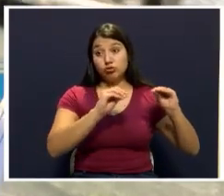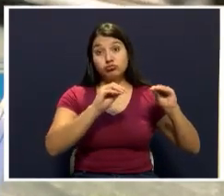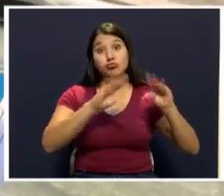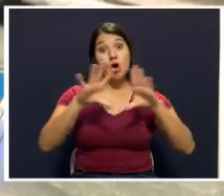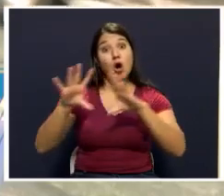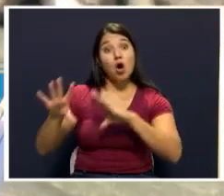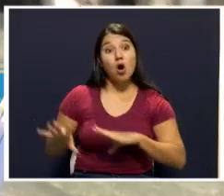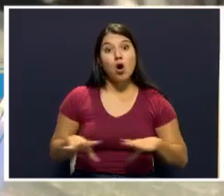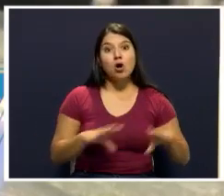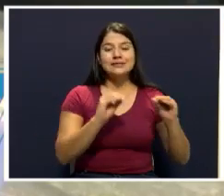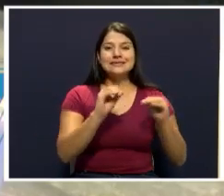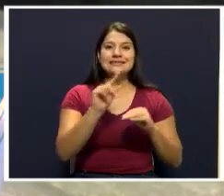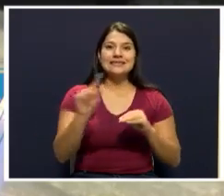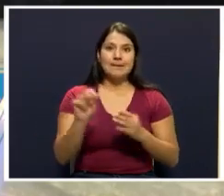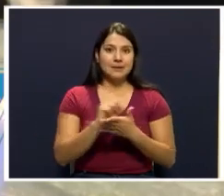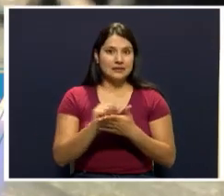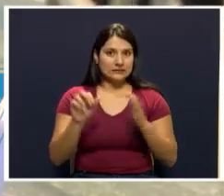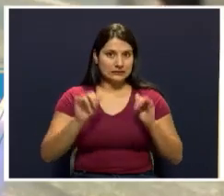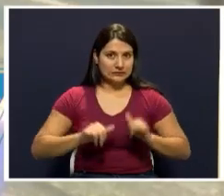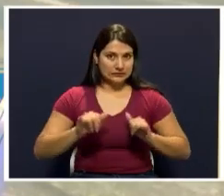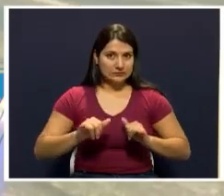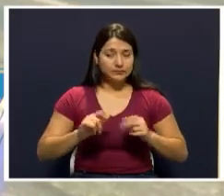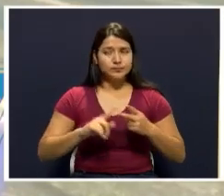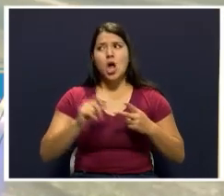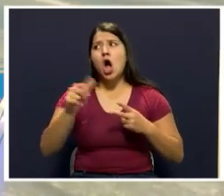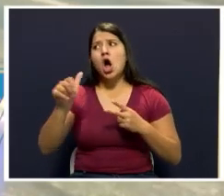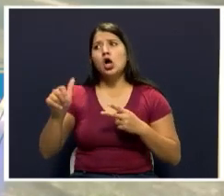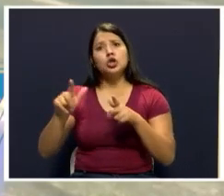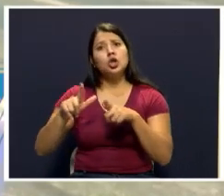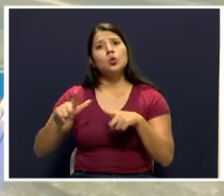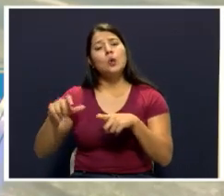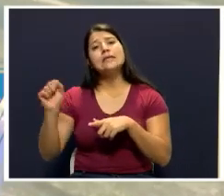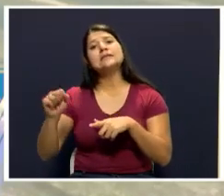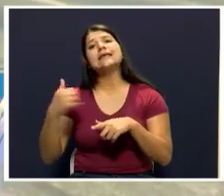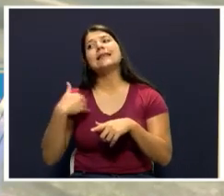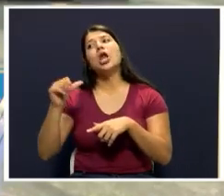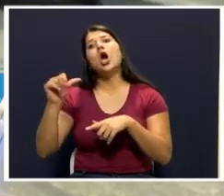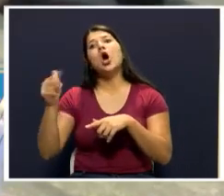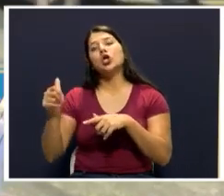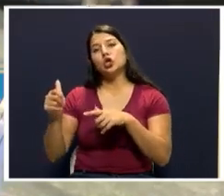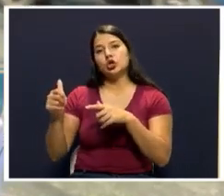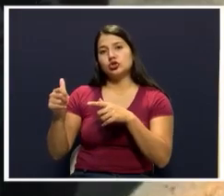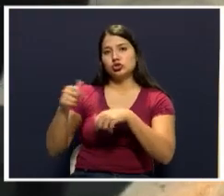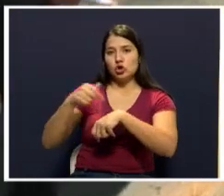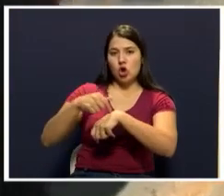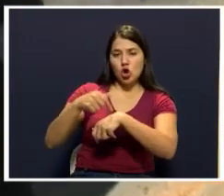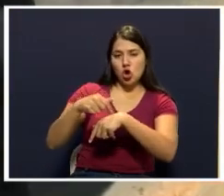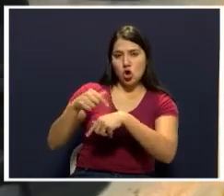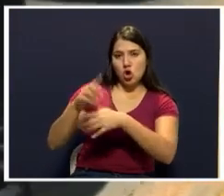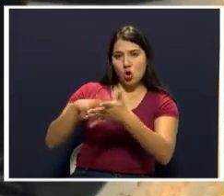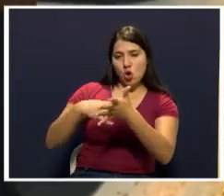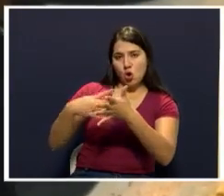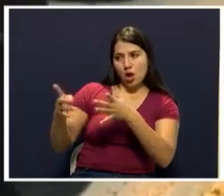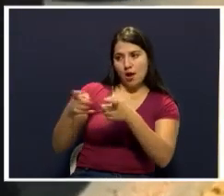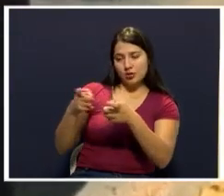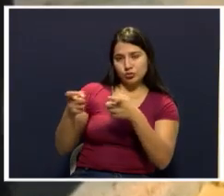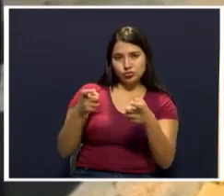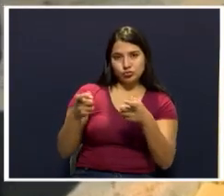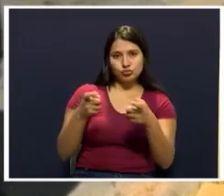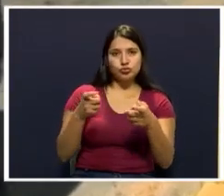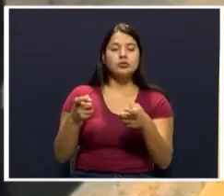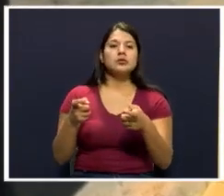Durante toda la Semana Santa, y en otros lugares sí hay otros controles, que esos son más